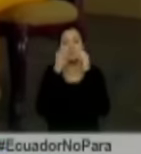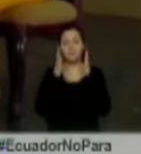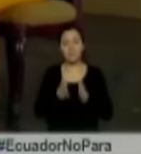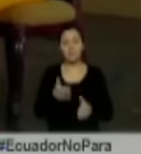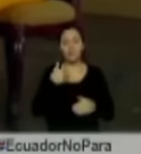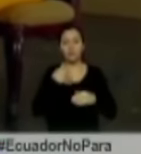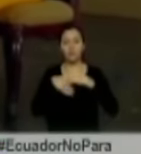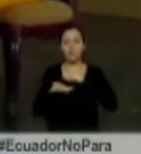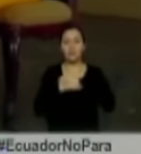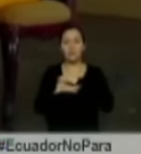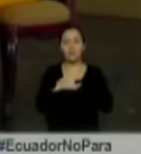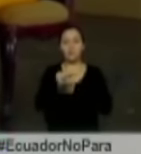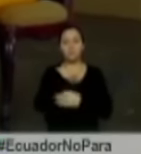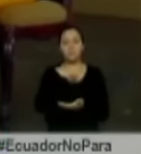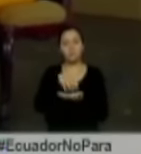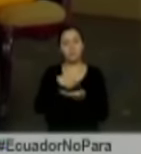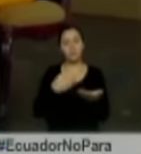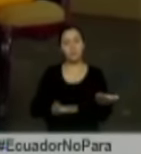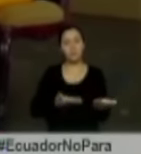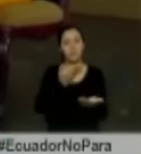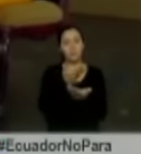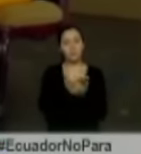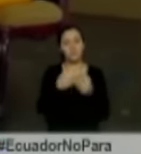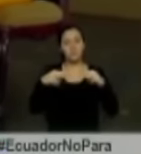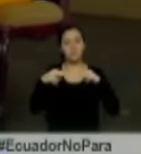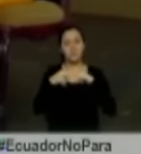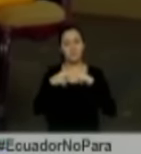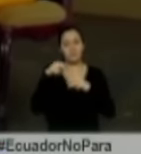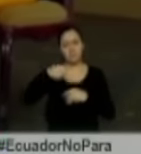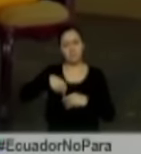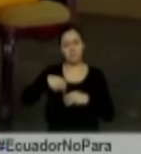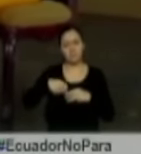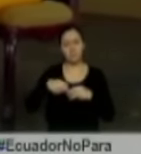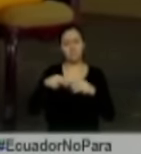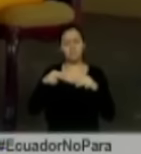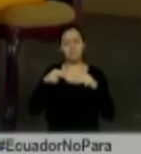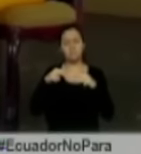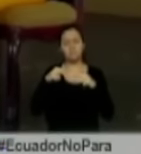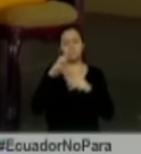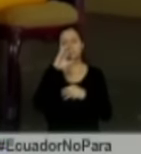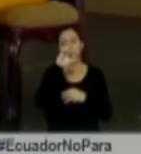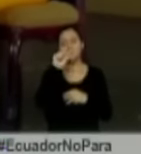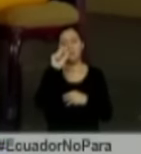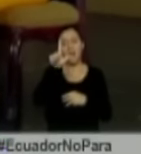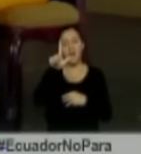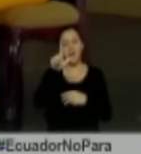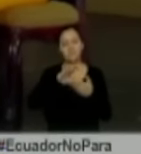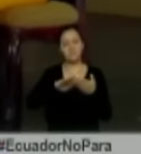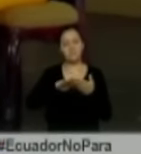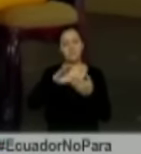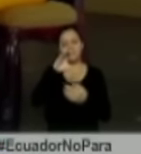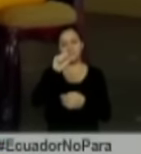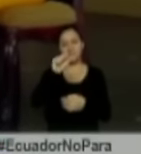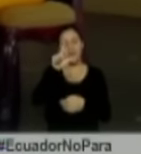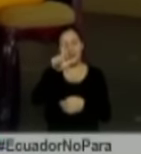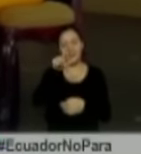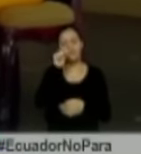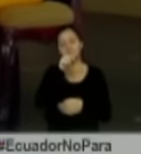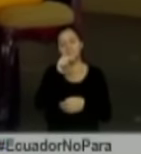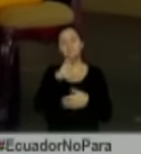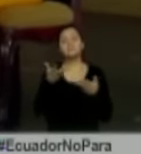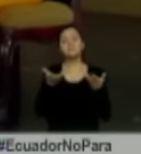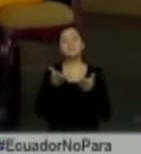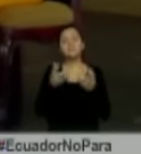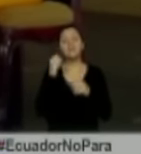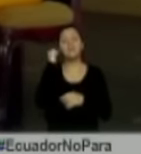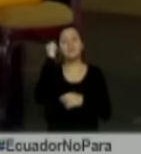Los Ríos, hice una propuesta ante el CAL, ante la Asamblea Nacional, y esta ley fue tratada durante 2 años en la Comisión de los